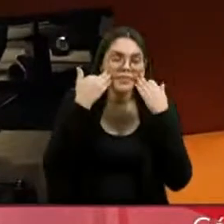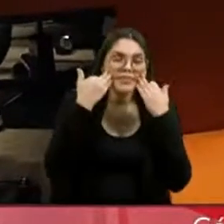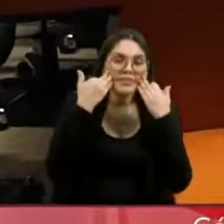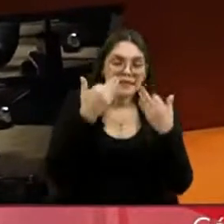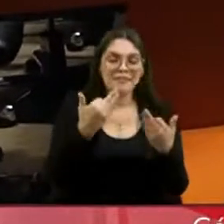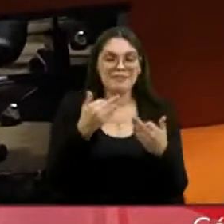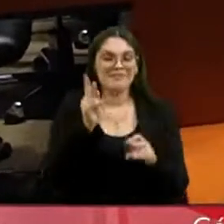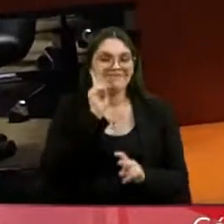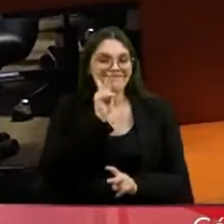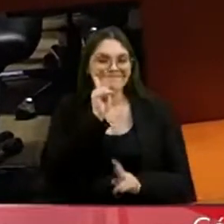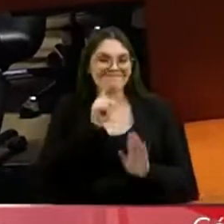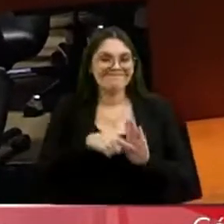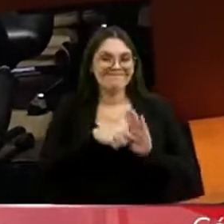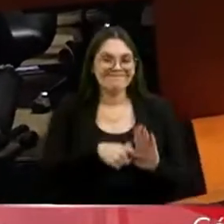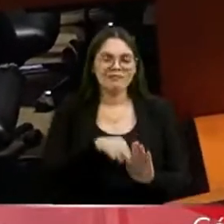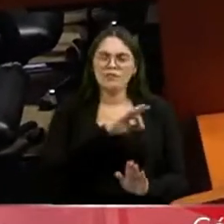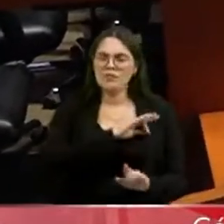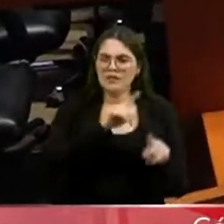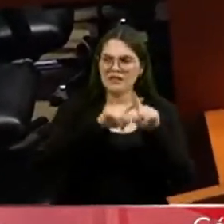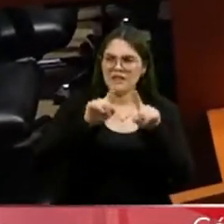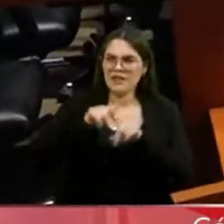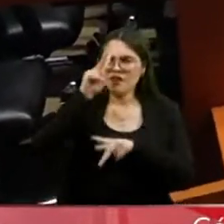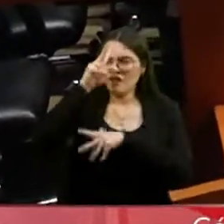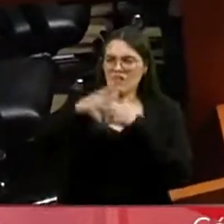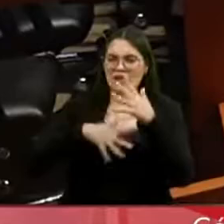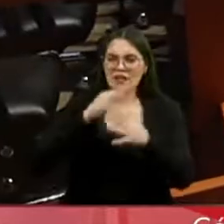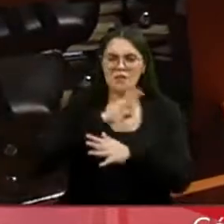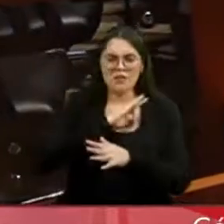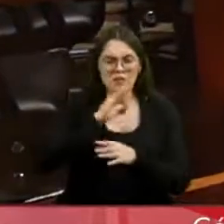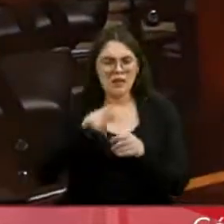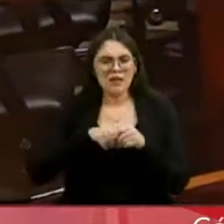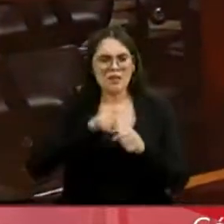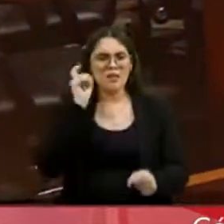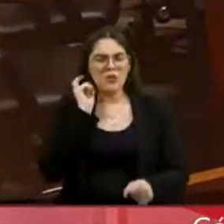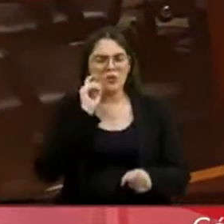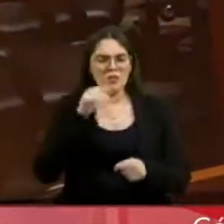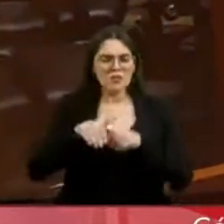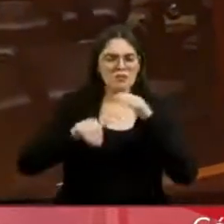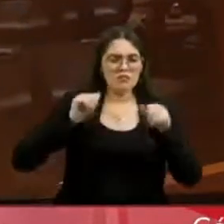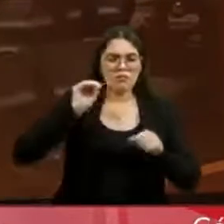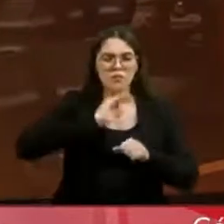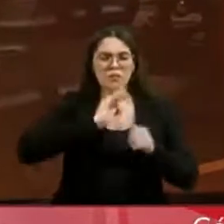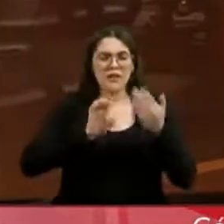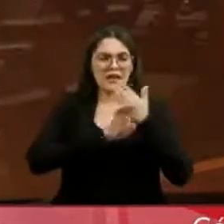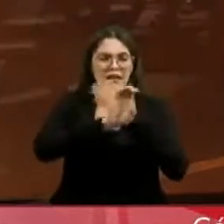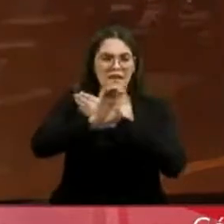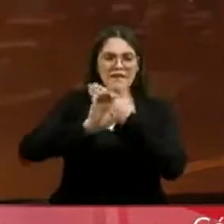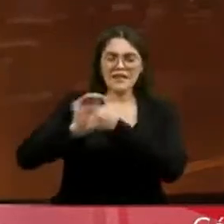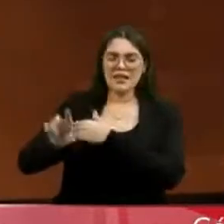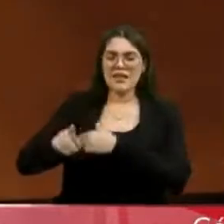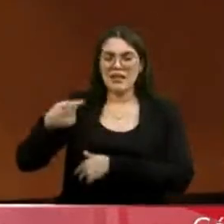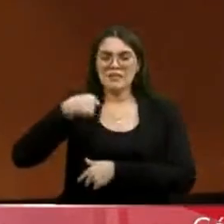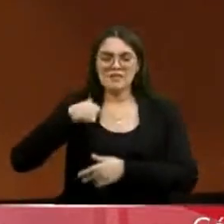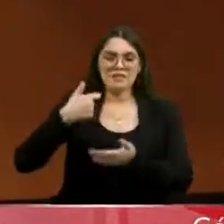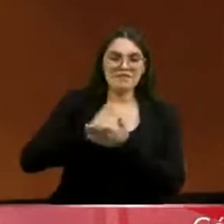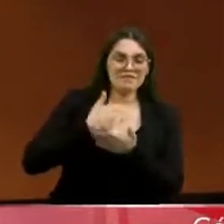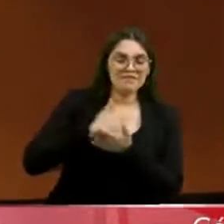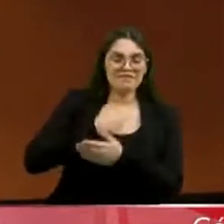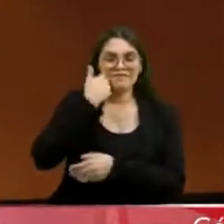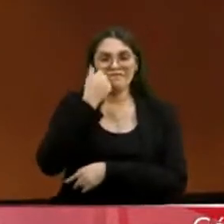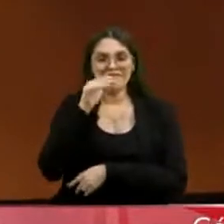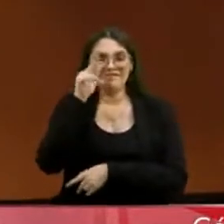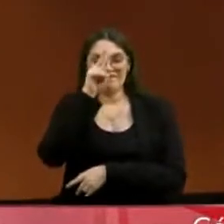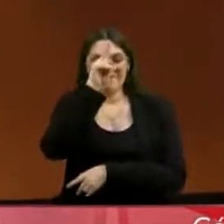cómo podemos sortear actos de violencia, cómo podemos sortear provocaciones, cómo podemos